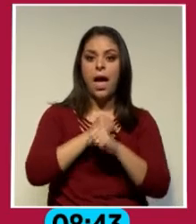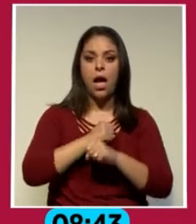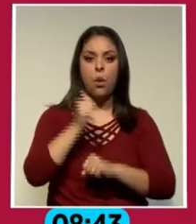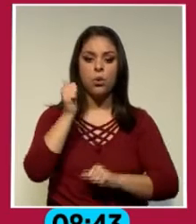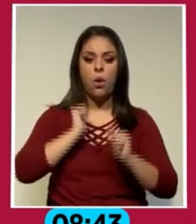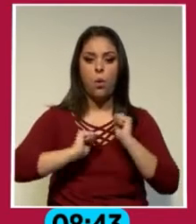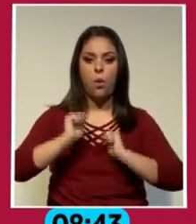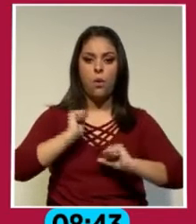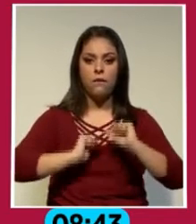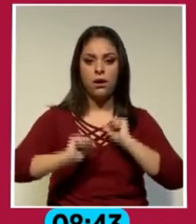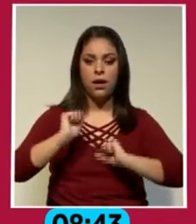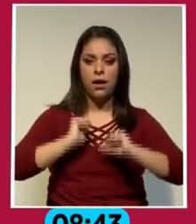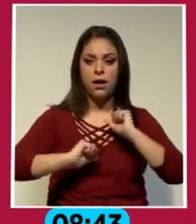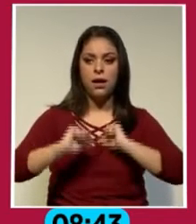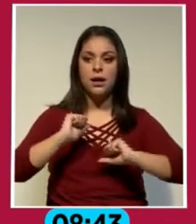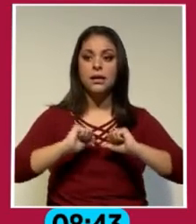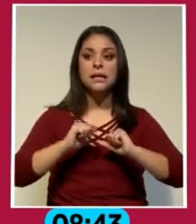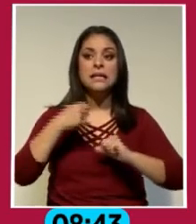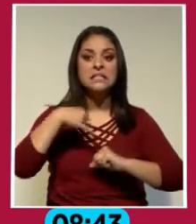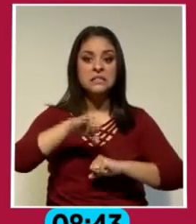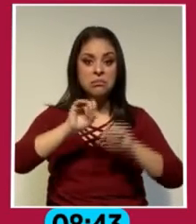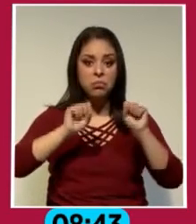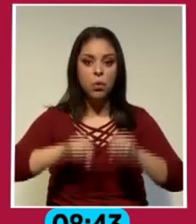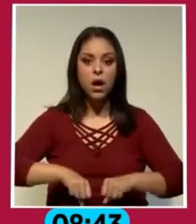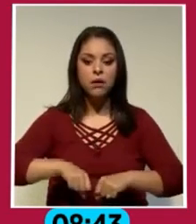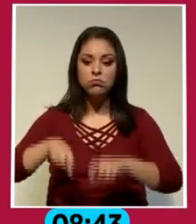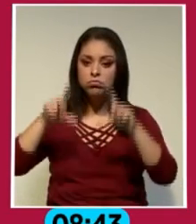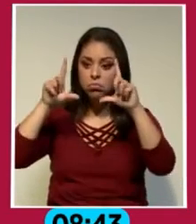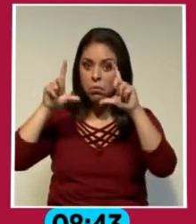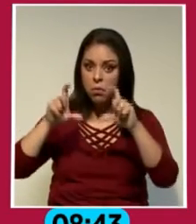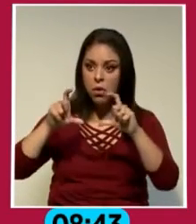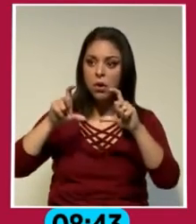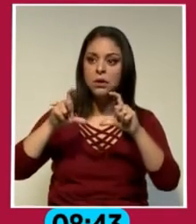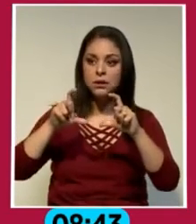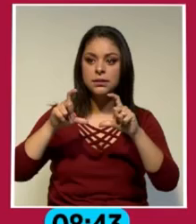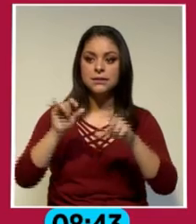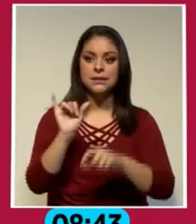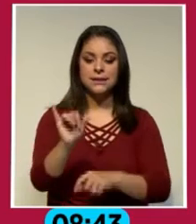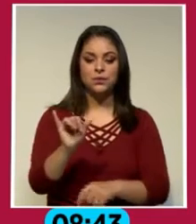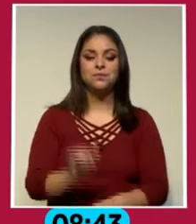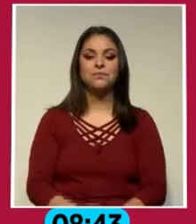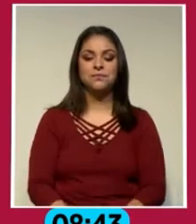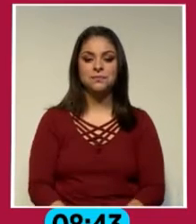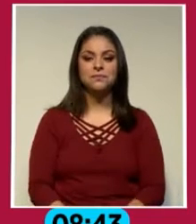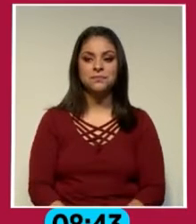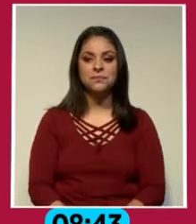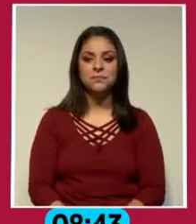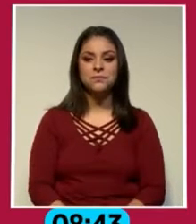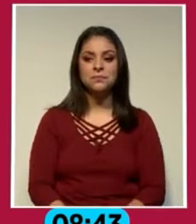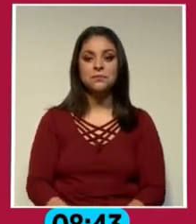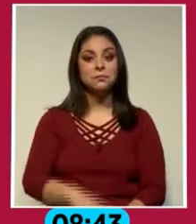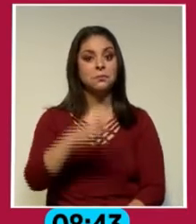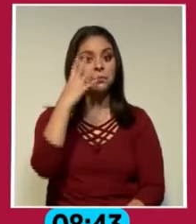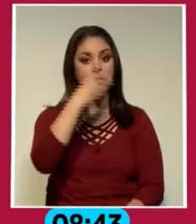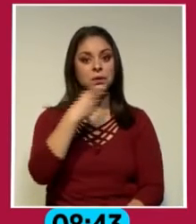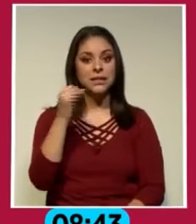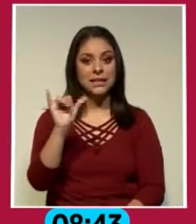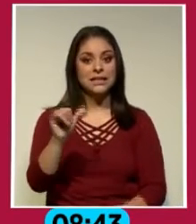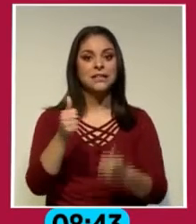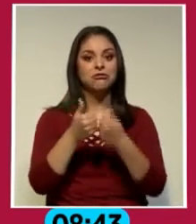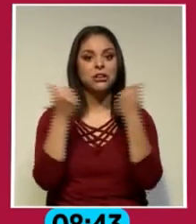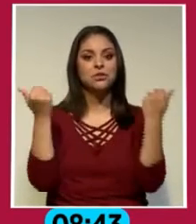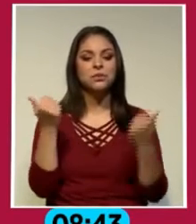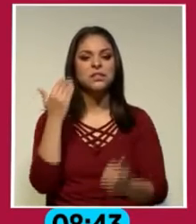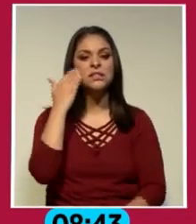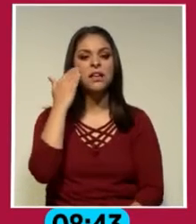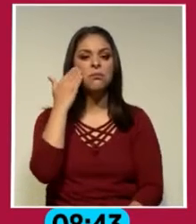arte. Y si pueden, consérvela o hagan una fotografía de ella. ¡Qué bonita esa! Ese reto. ¿Sabe por qué